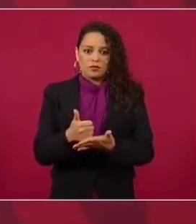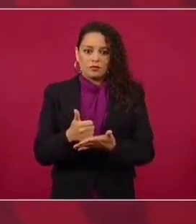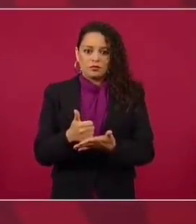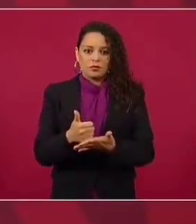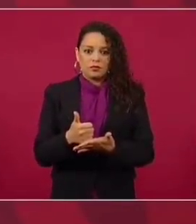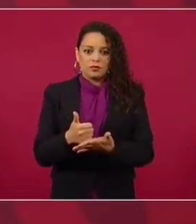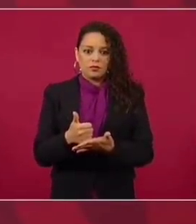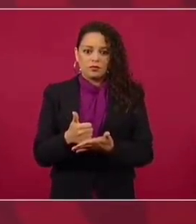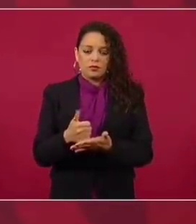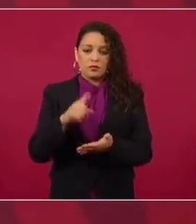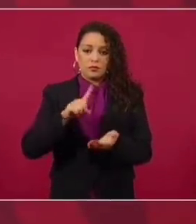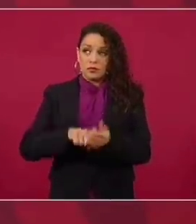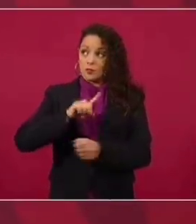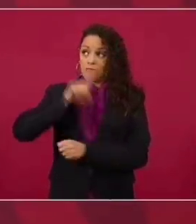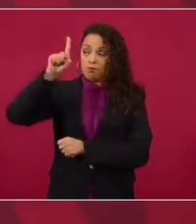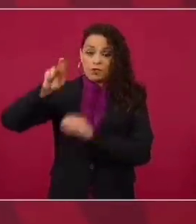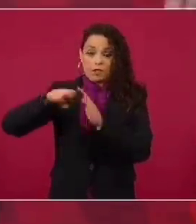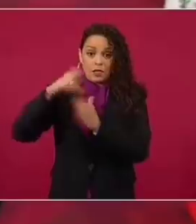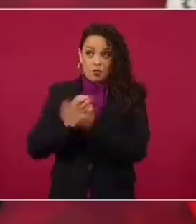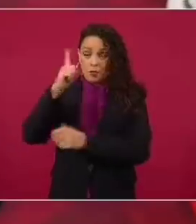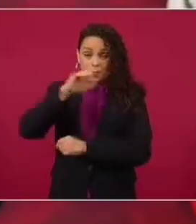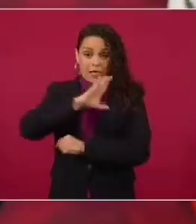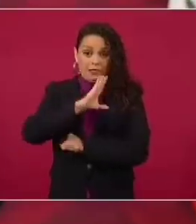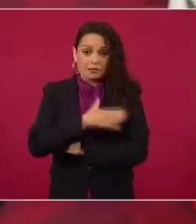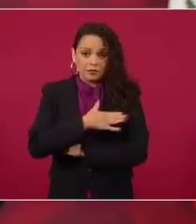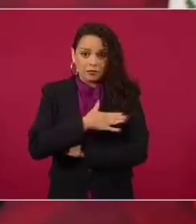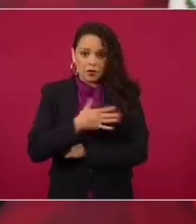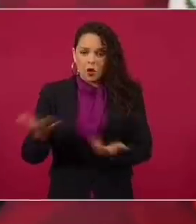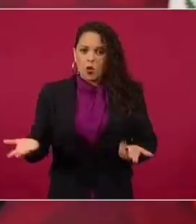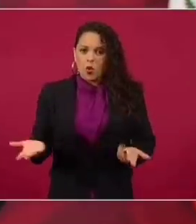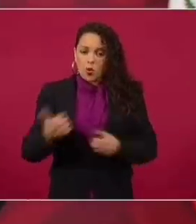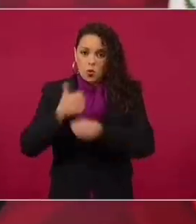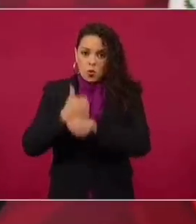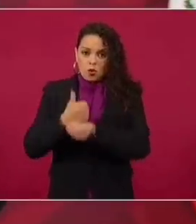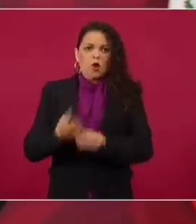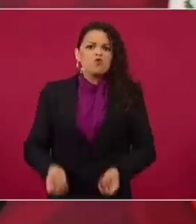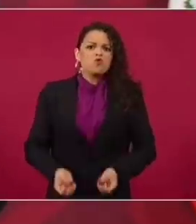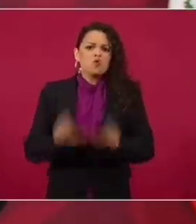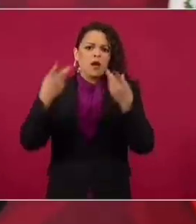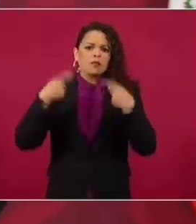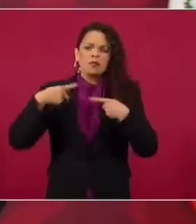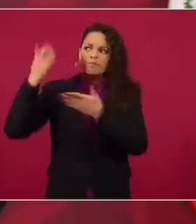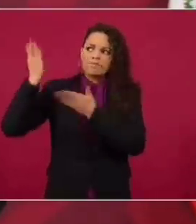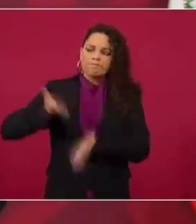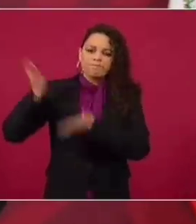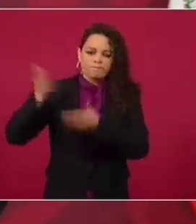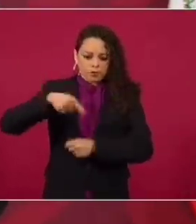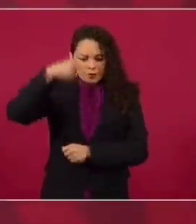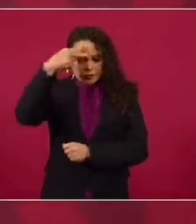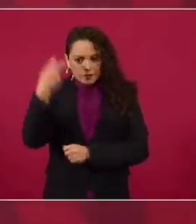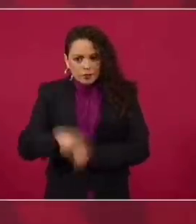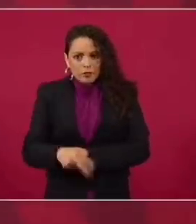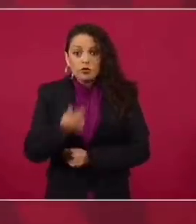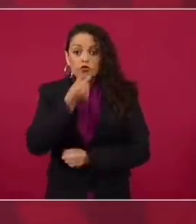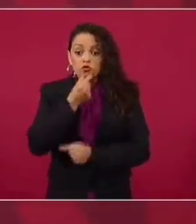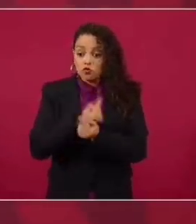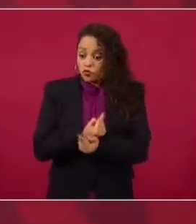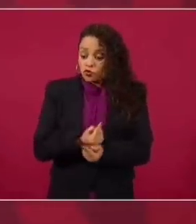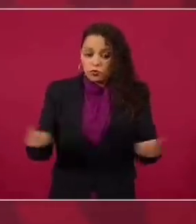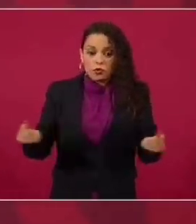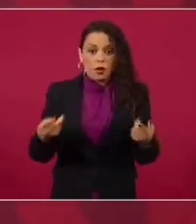la República Española, ¿cuántos españoles vinieron a México? Muchos niños y mucha gente